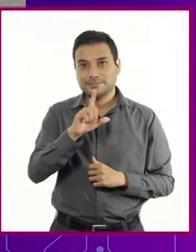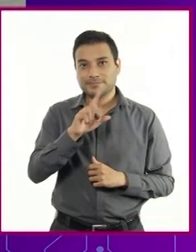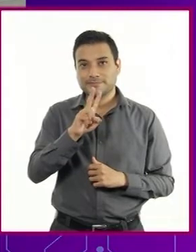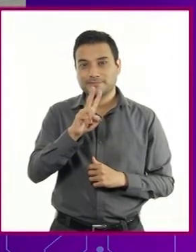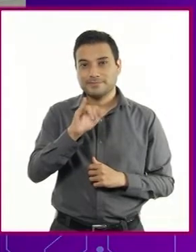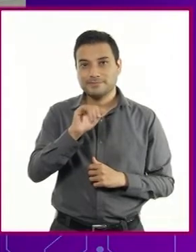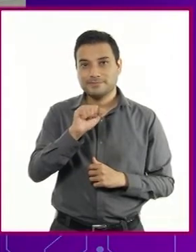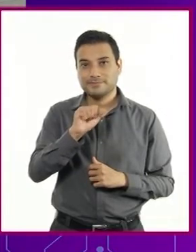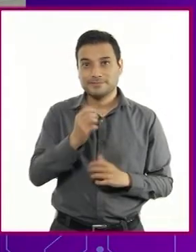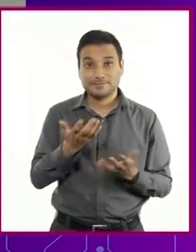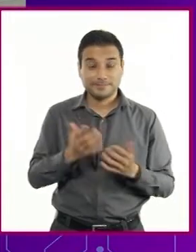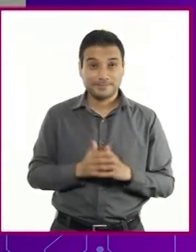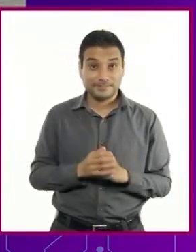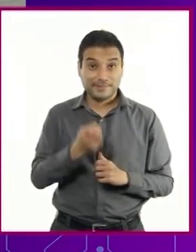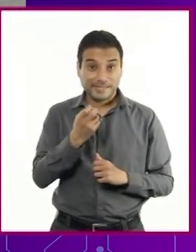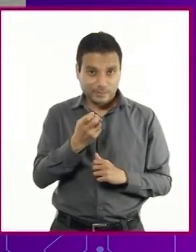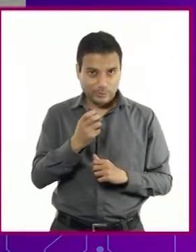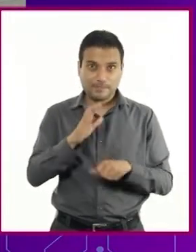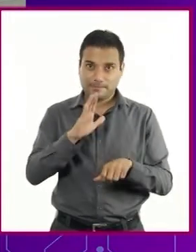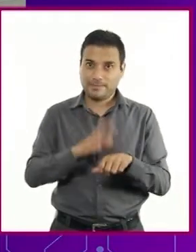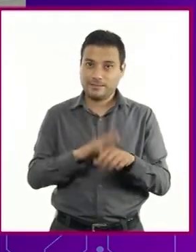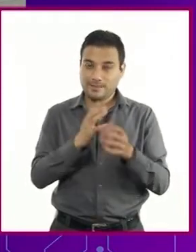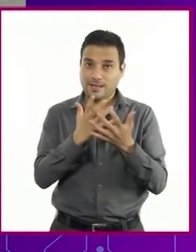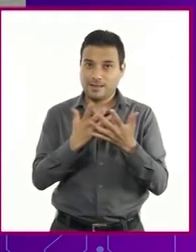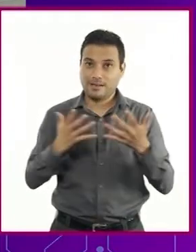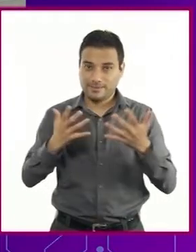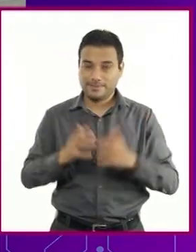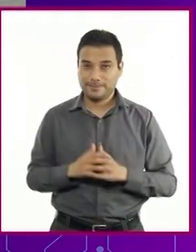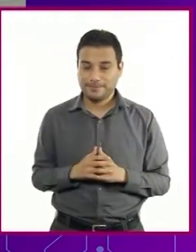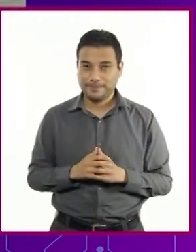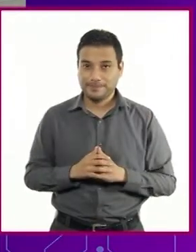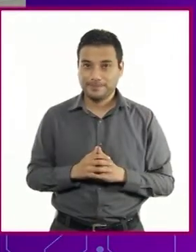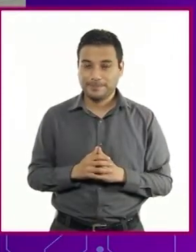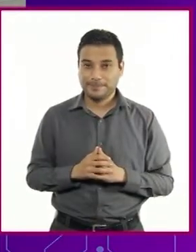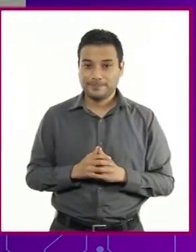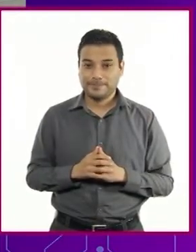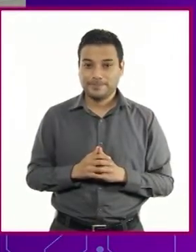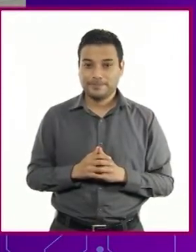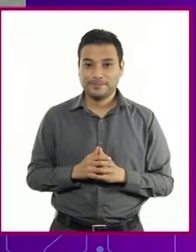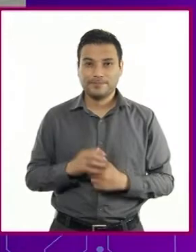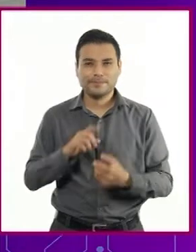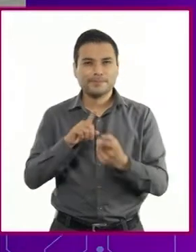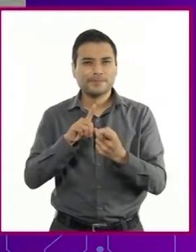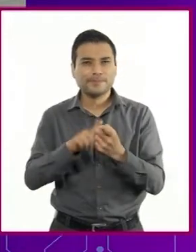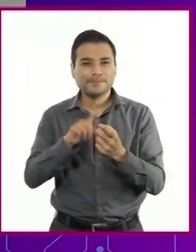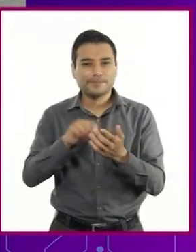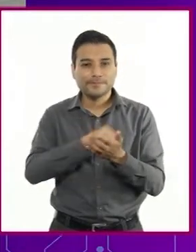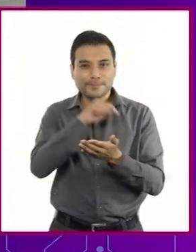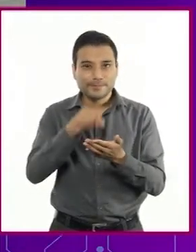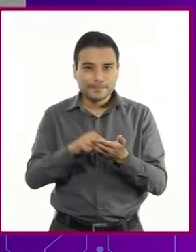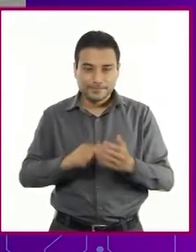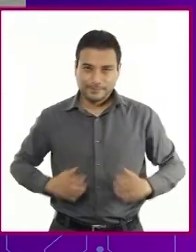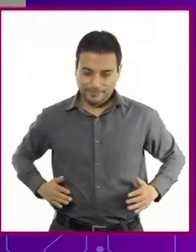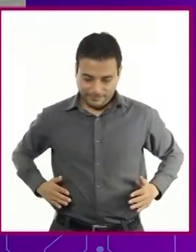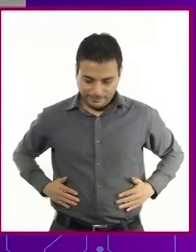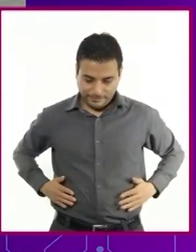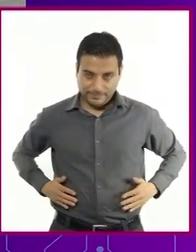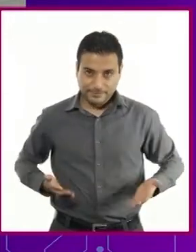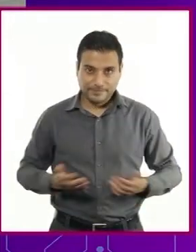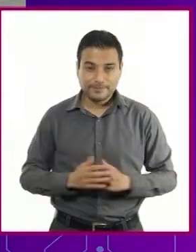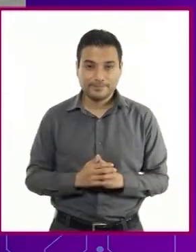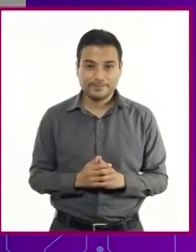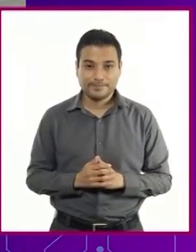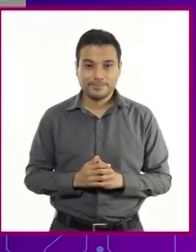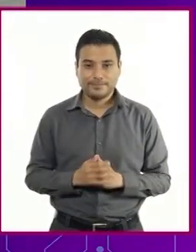pélvico. Es uno de los más grandes del cuerpo. Se encuentra en las caderas y